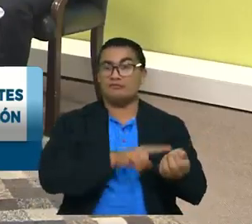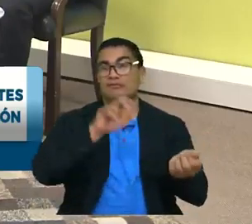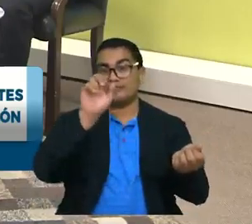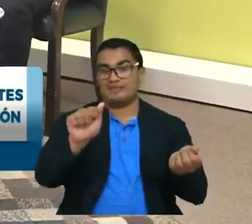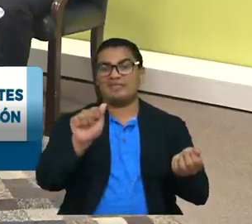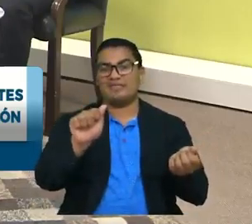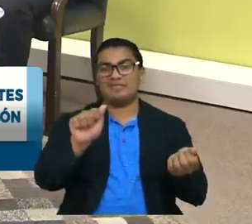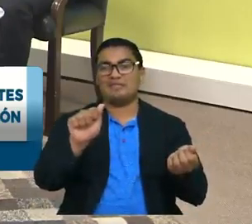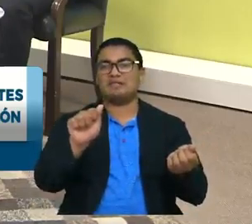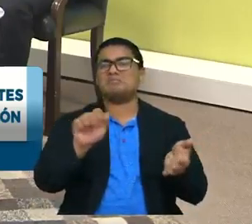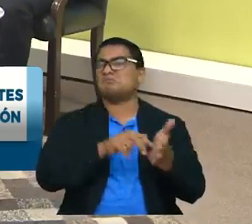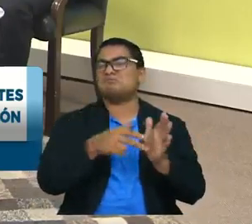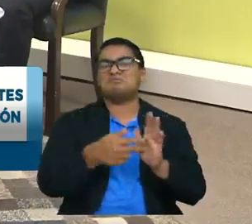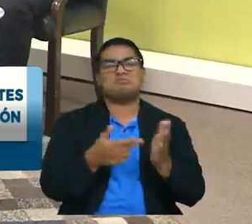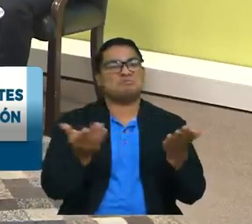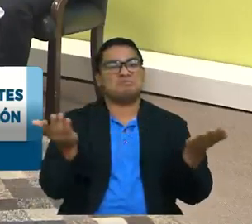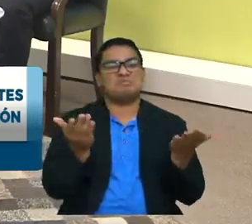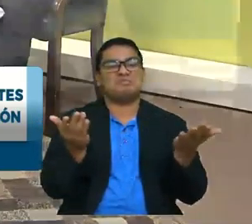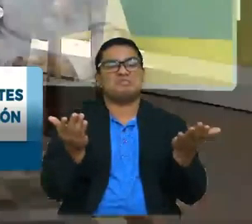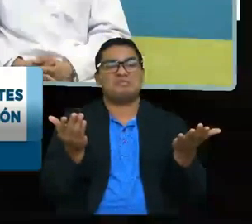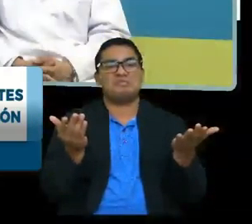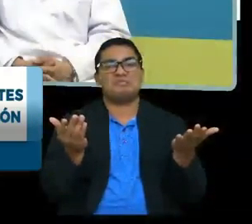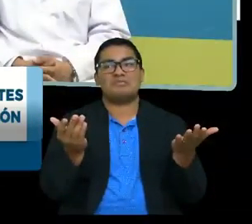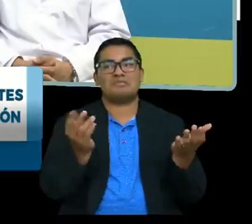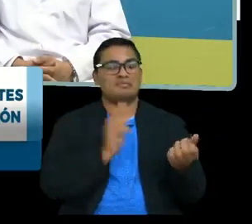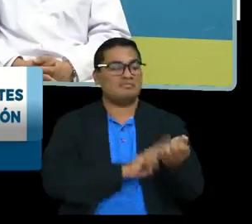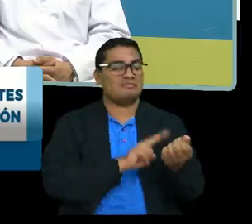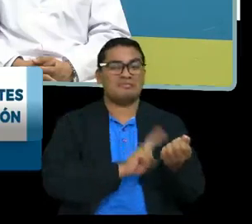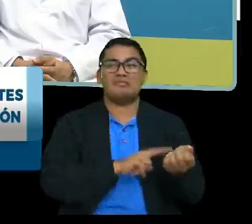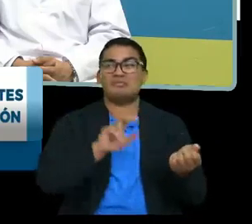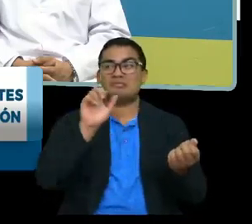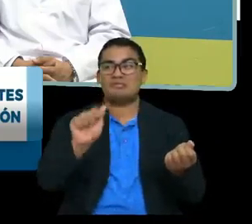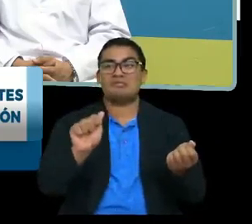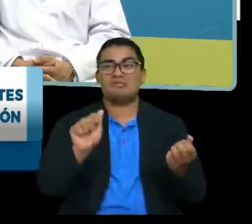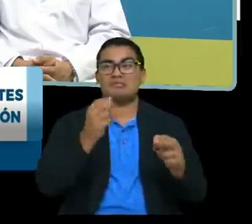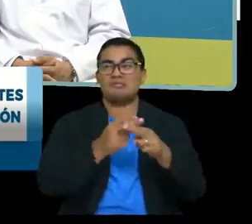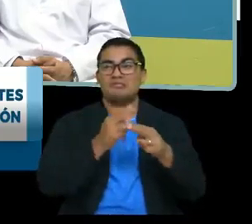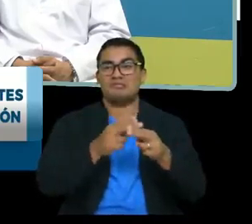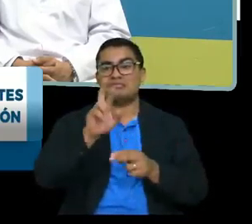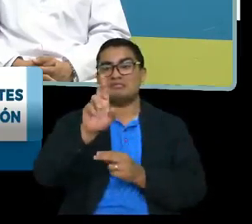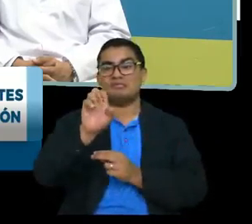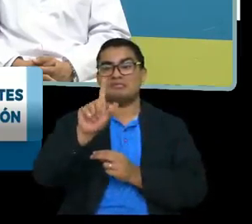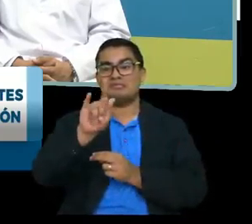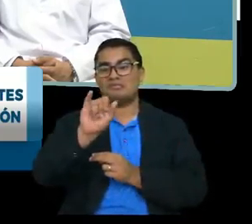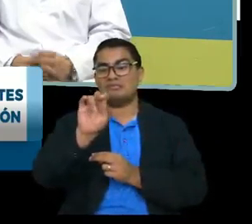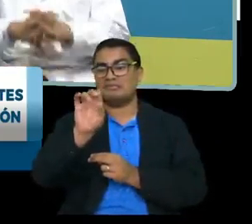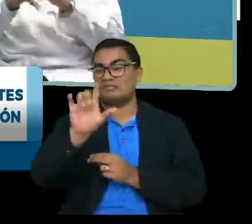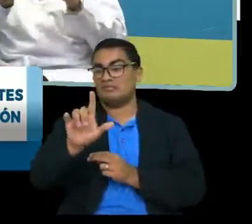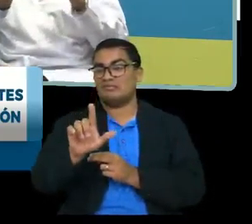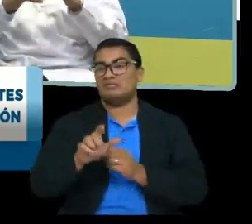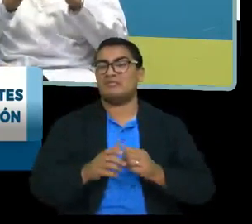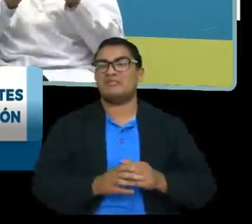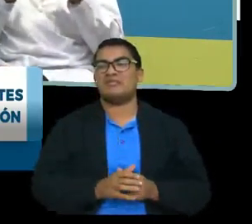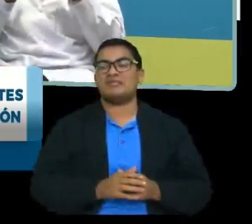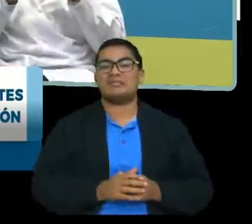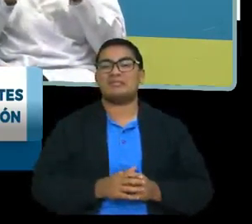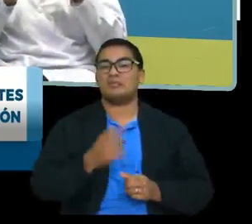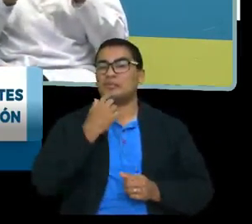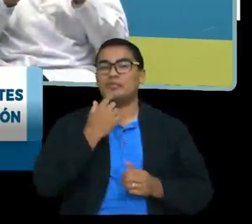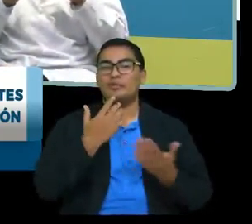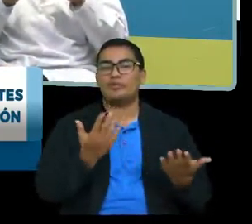La vitamina A es una vitamina que el nombre genérico es retinol. El retinol, ¿por qué se llama